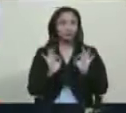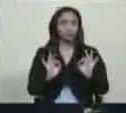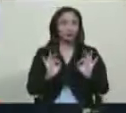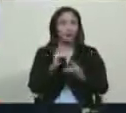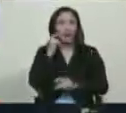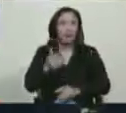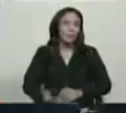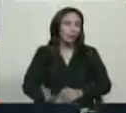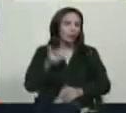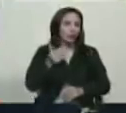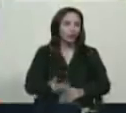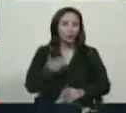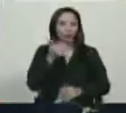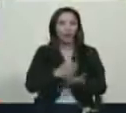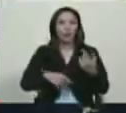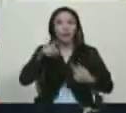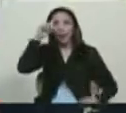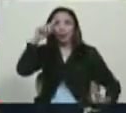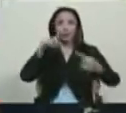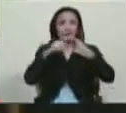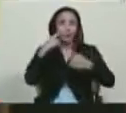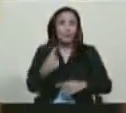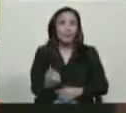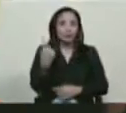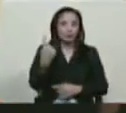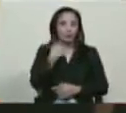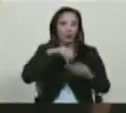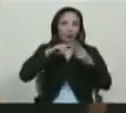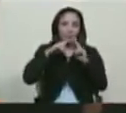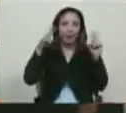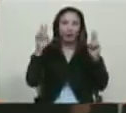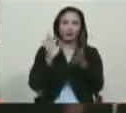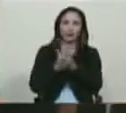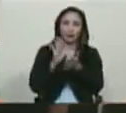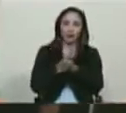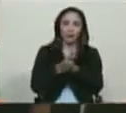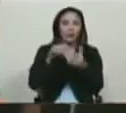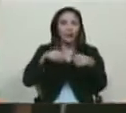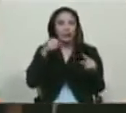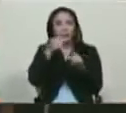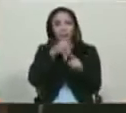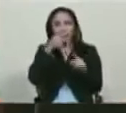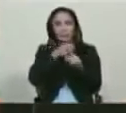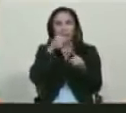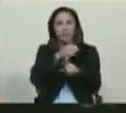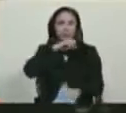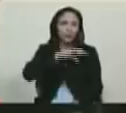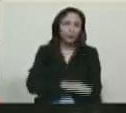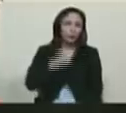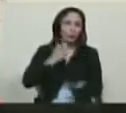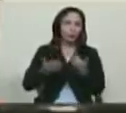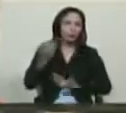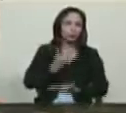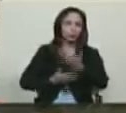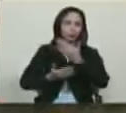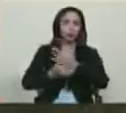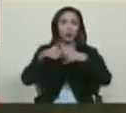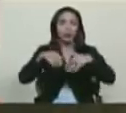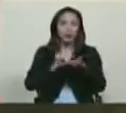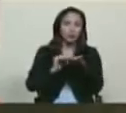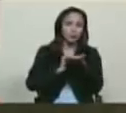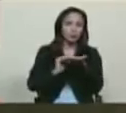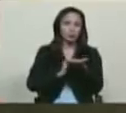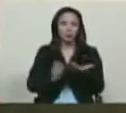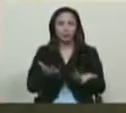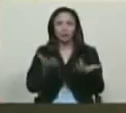elemento central de garantía de la paz estamos en una batalla histórica estamos enfrentando